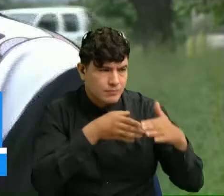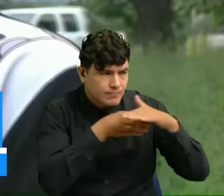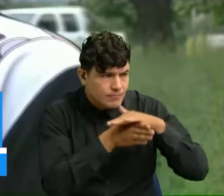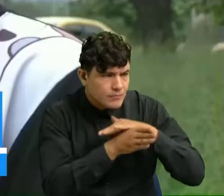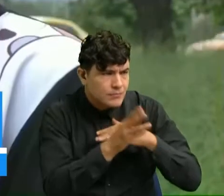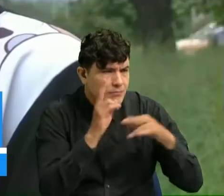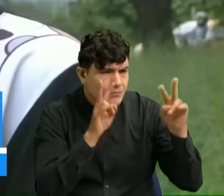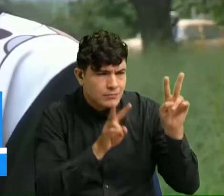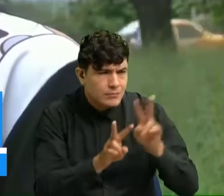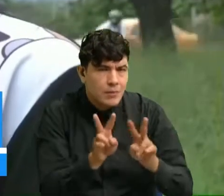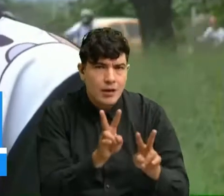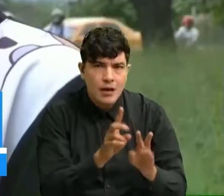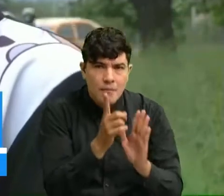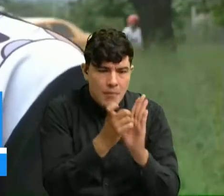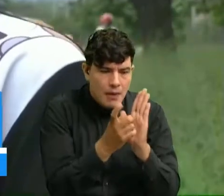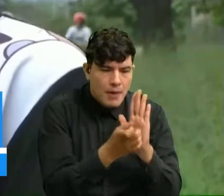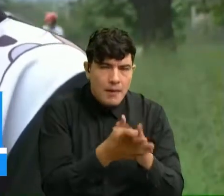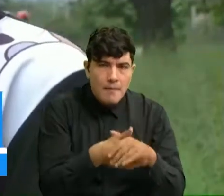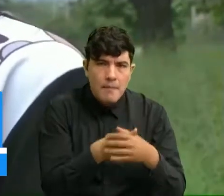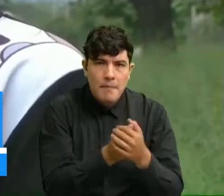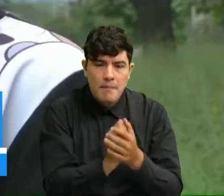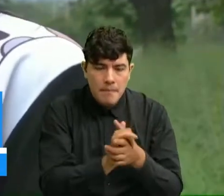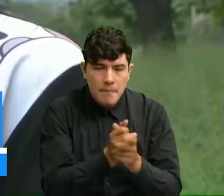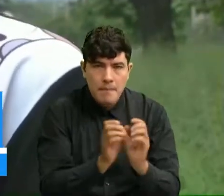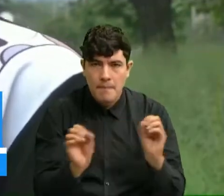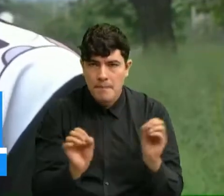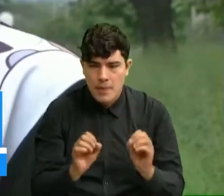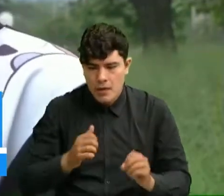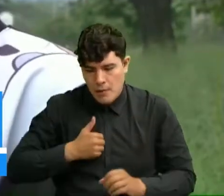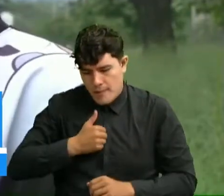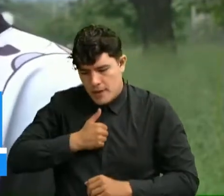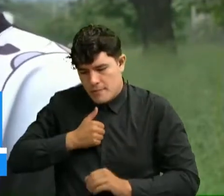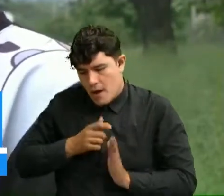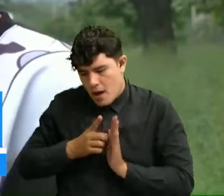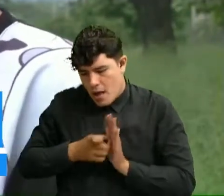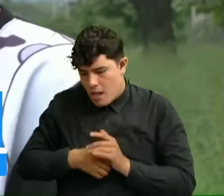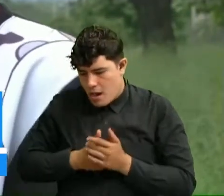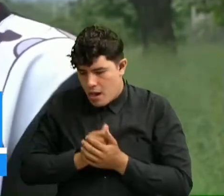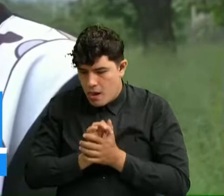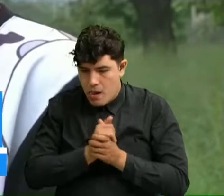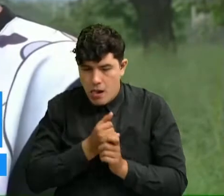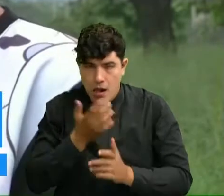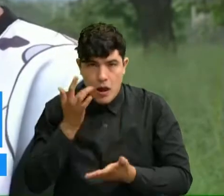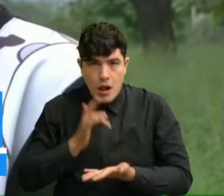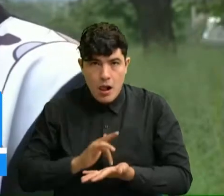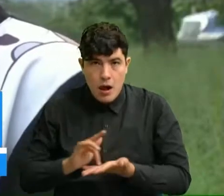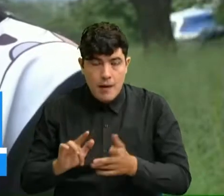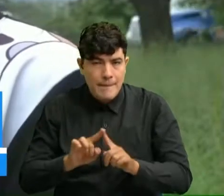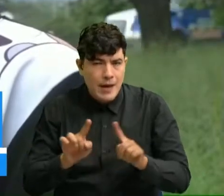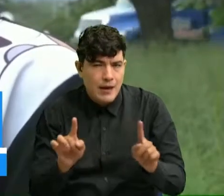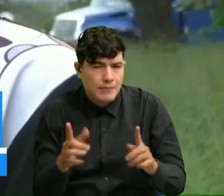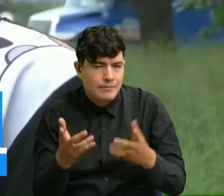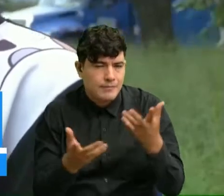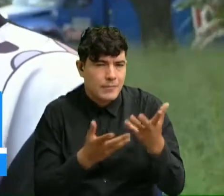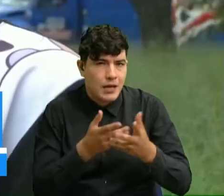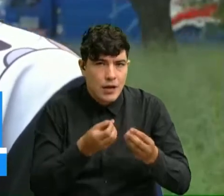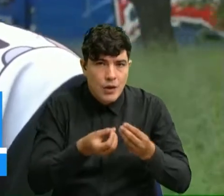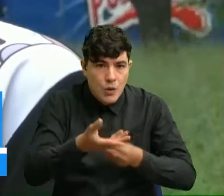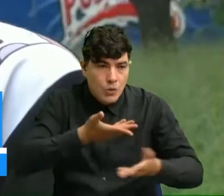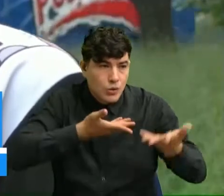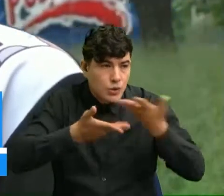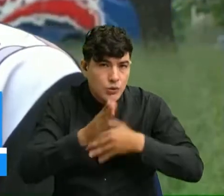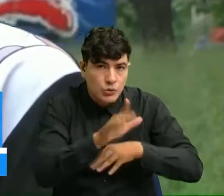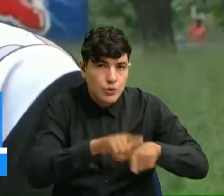ni siquiera alcohol tienen. Si uno lleva, pues ya es cuestión de uno sanitario. Pero absolutamente las condiciones